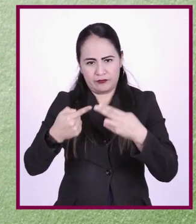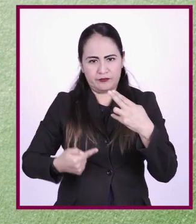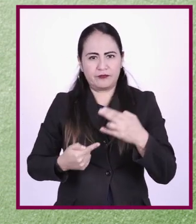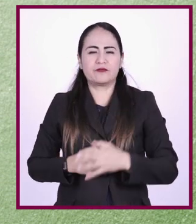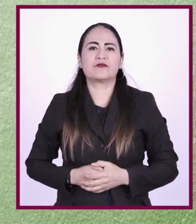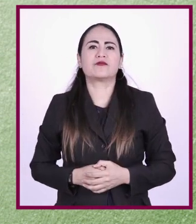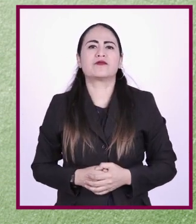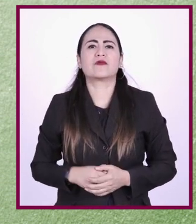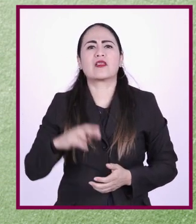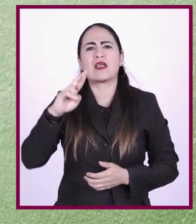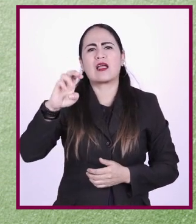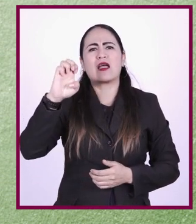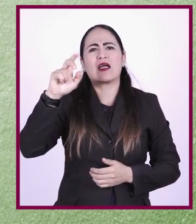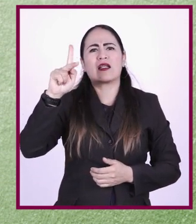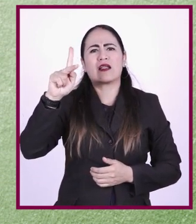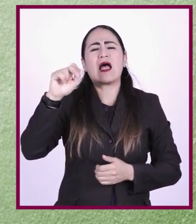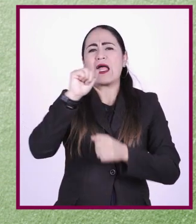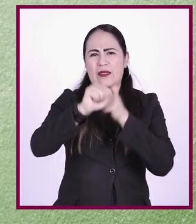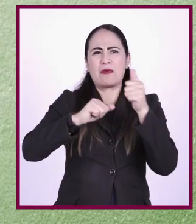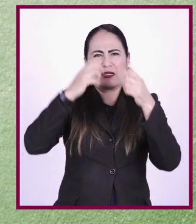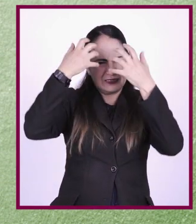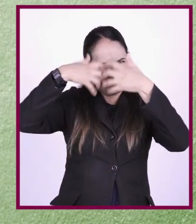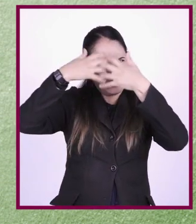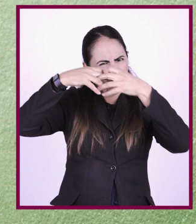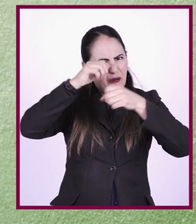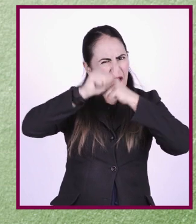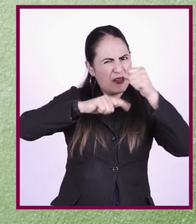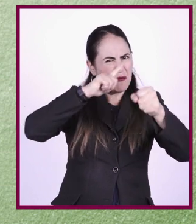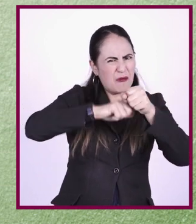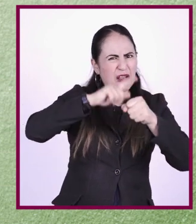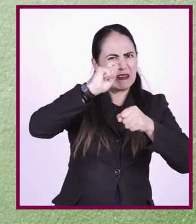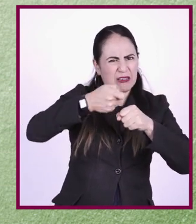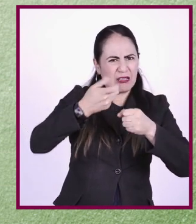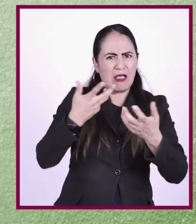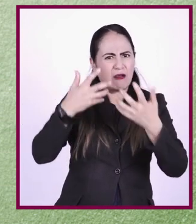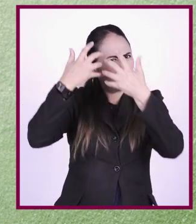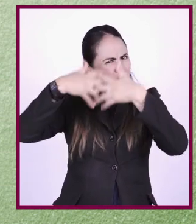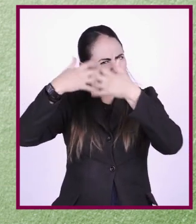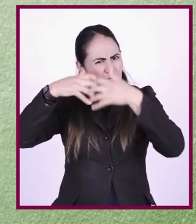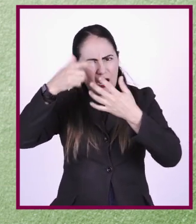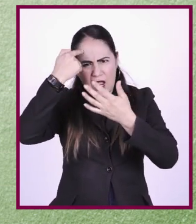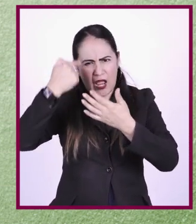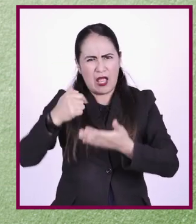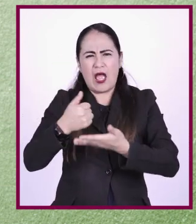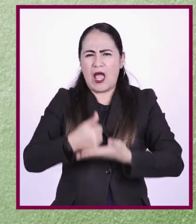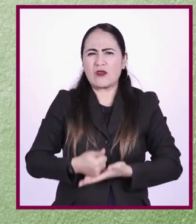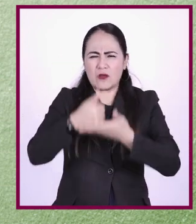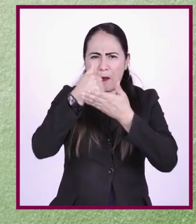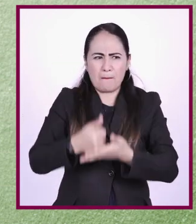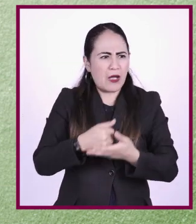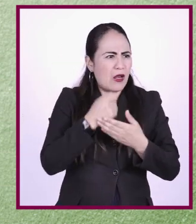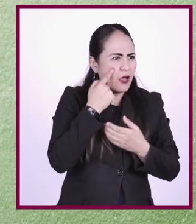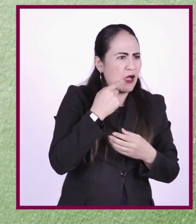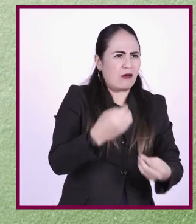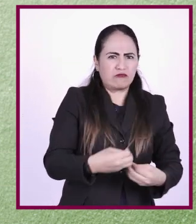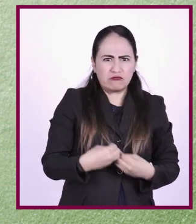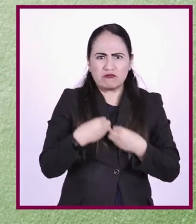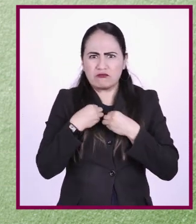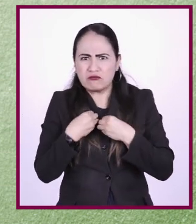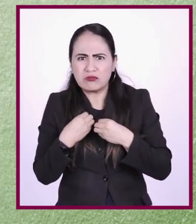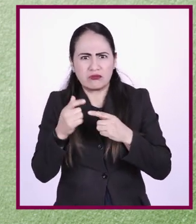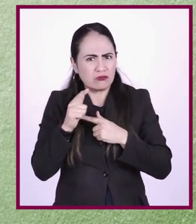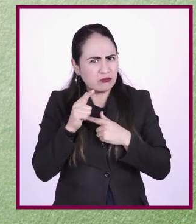neocórtex. El cerebro reptiliano o animal procesa toda acción de supervivencia, como respirar, dormir y de reacción